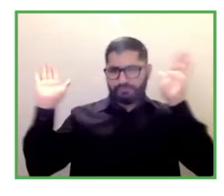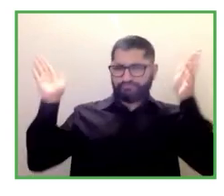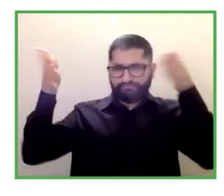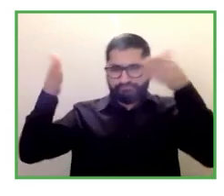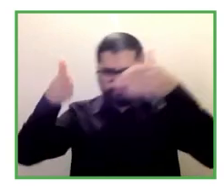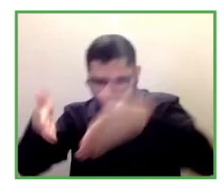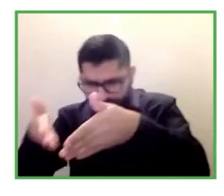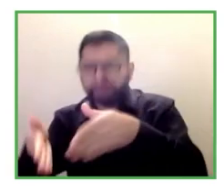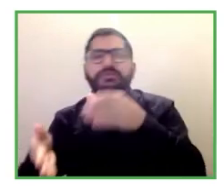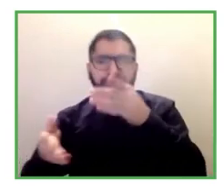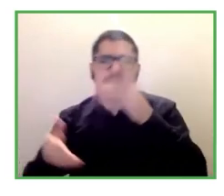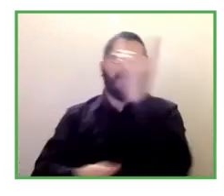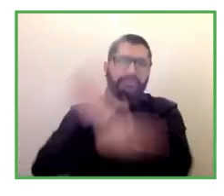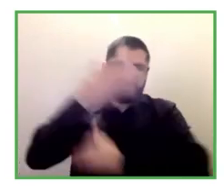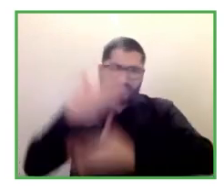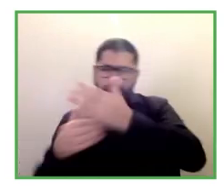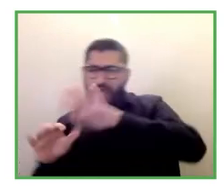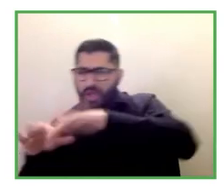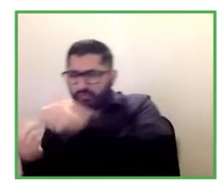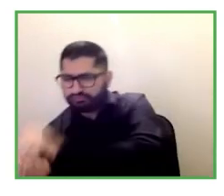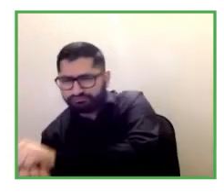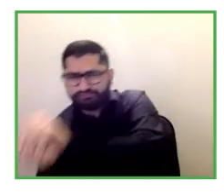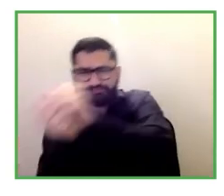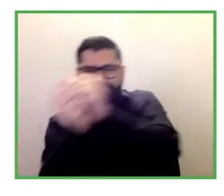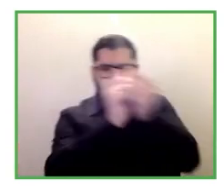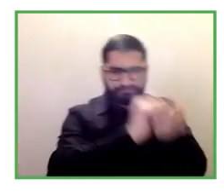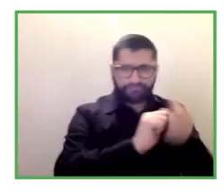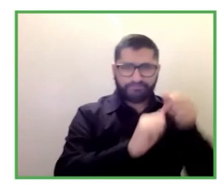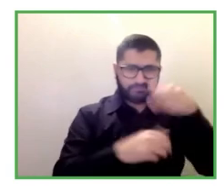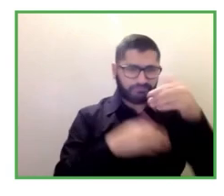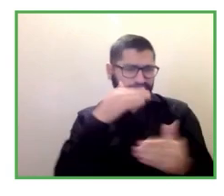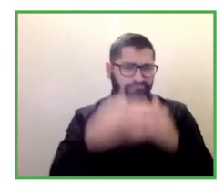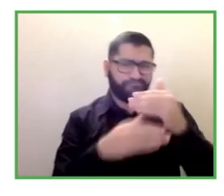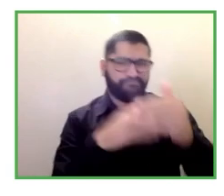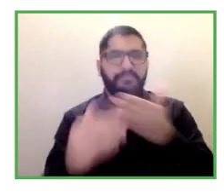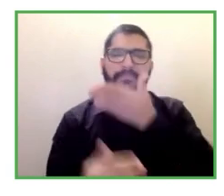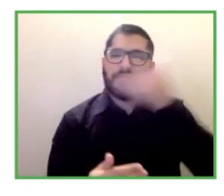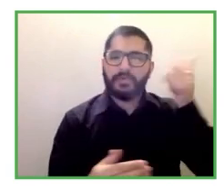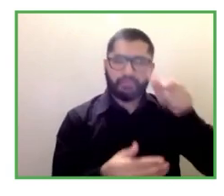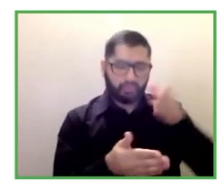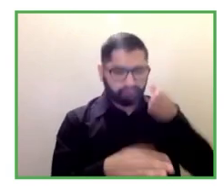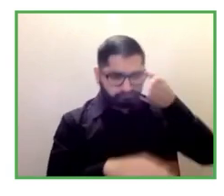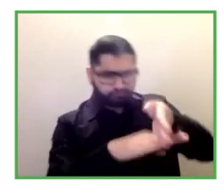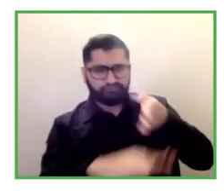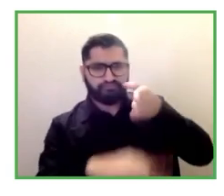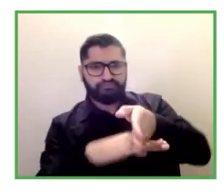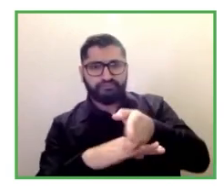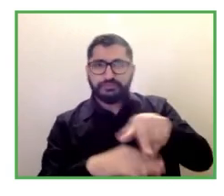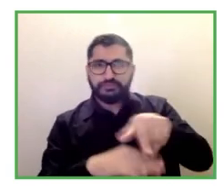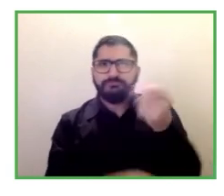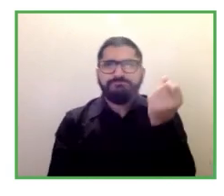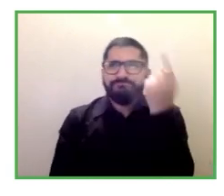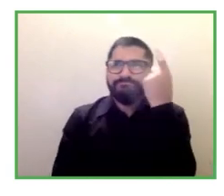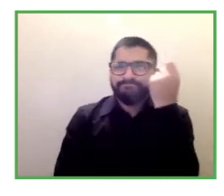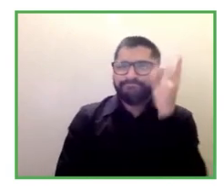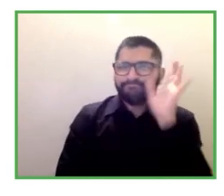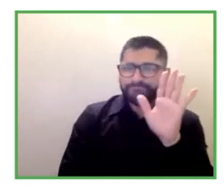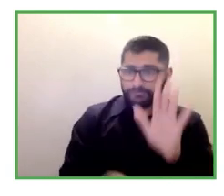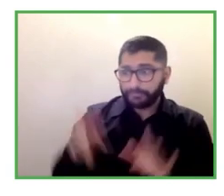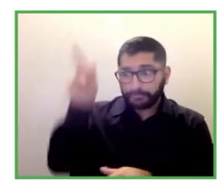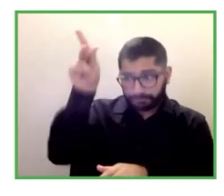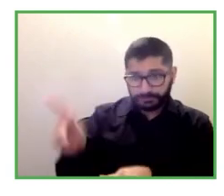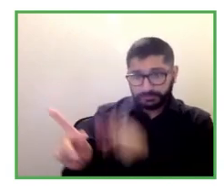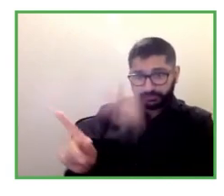que entiendan lo importante que es entender lo que un individuo particular puede necesitar en su entorno